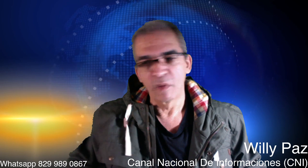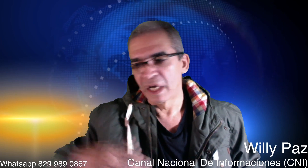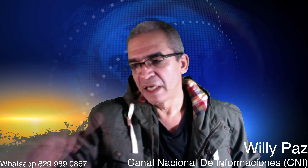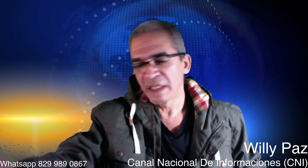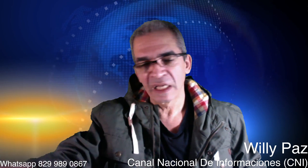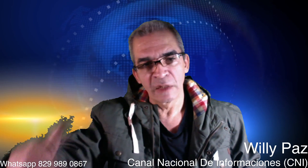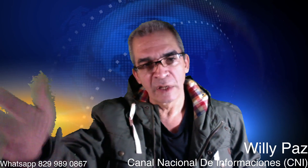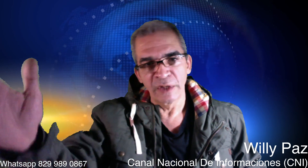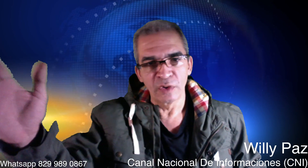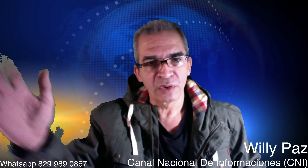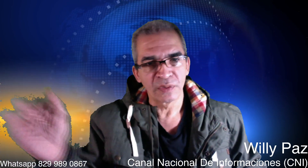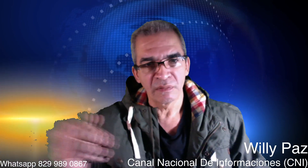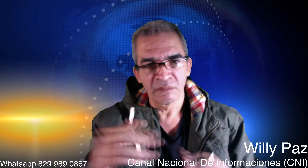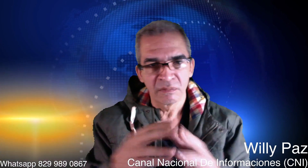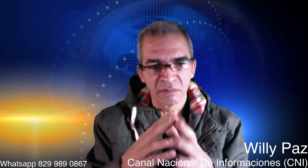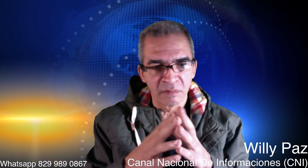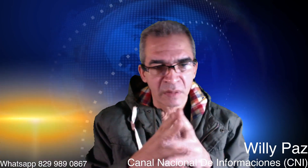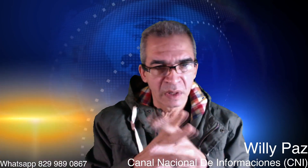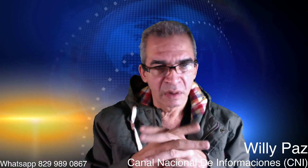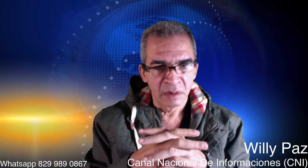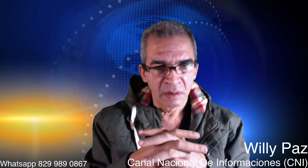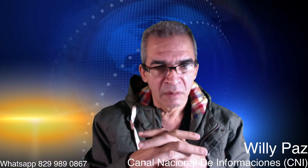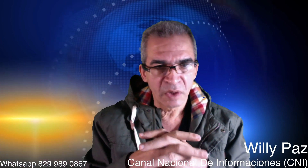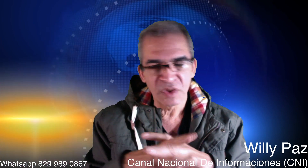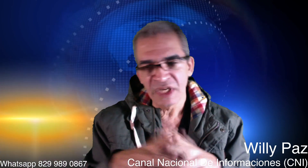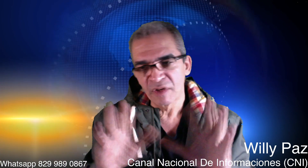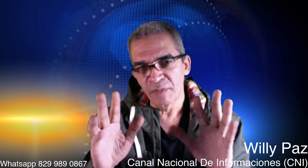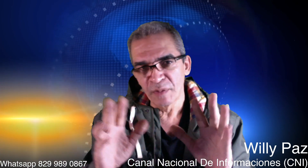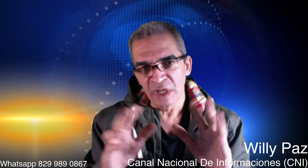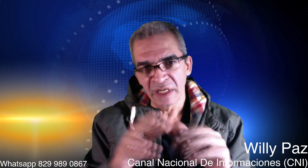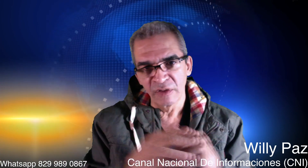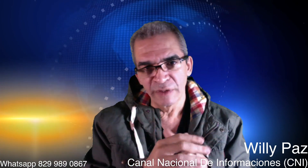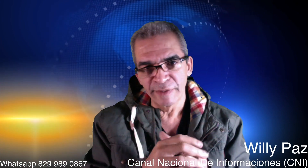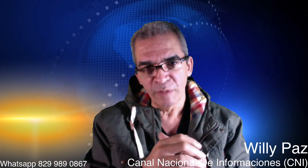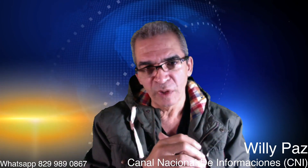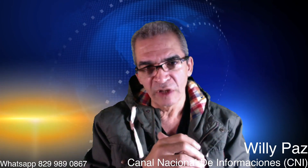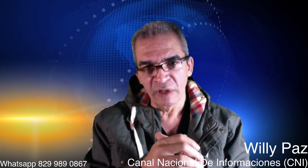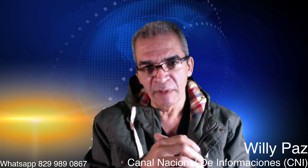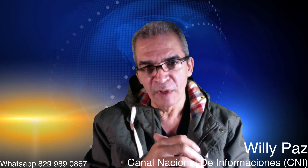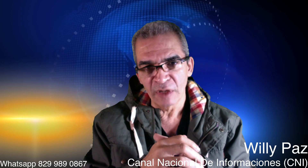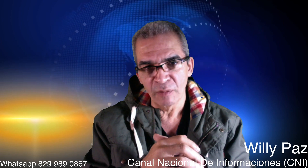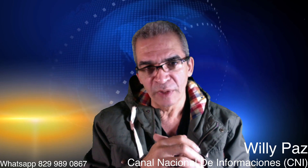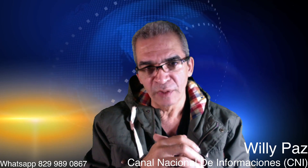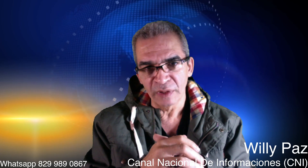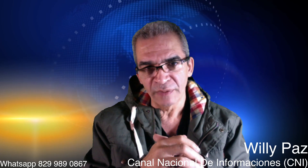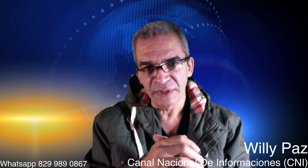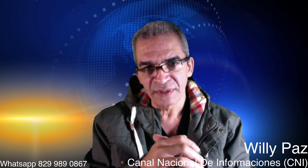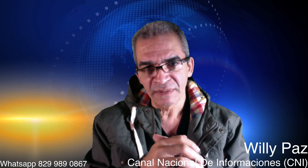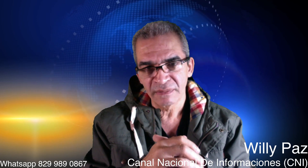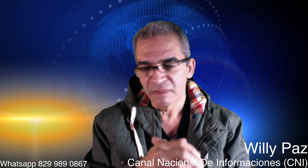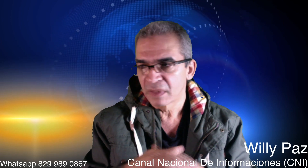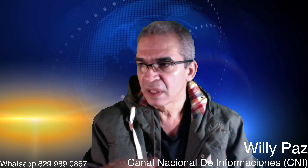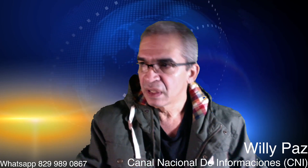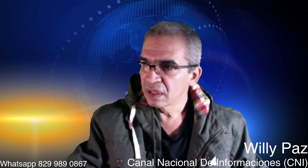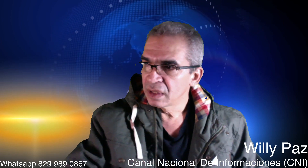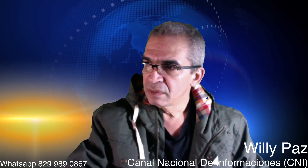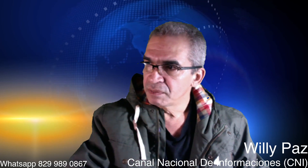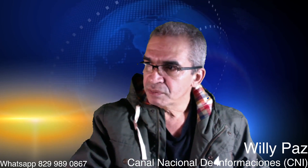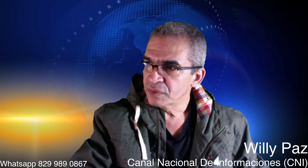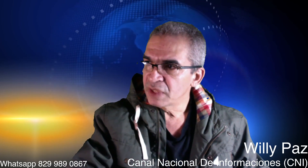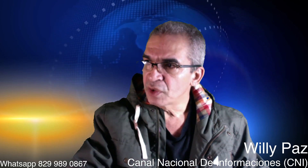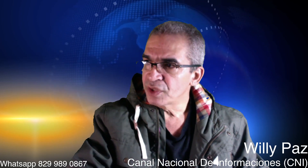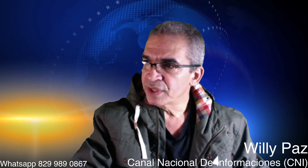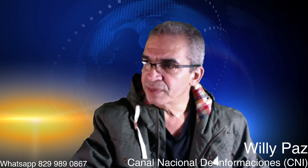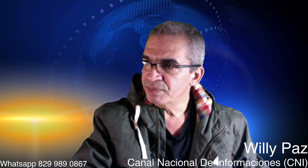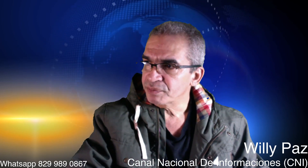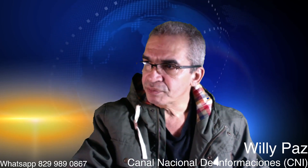sencillo, que lo haga este, que lo haga el otro. Pero si ya rompimos la regla una vez, ¿por qué no la vamos a romper otra vez?